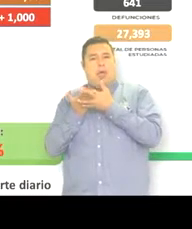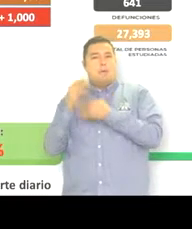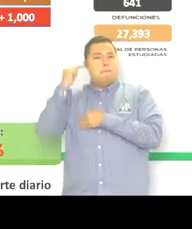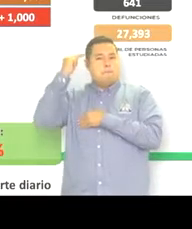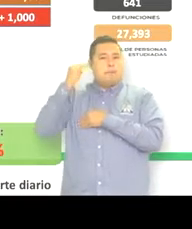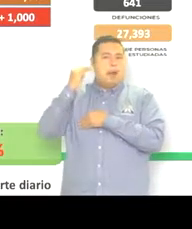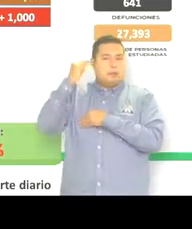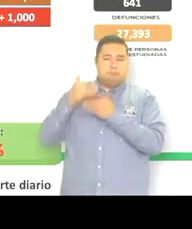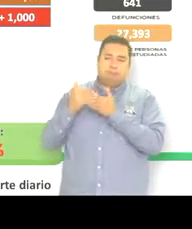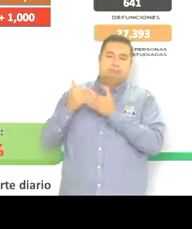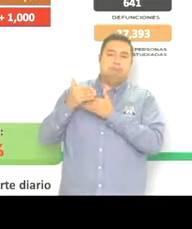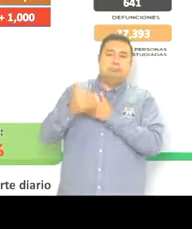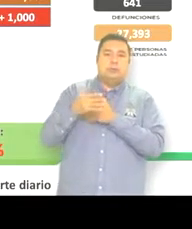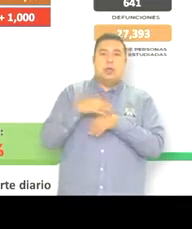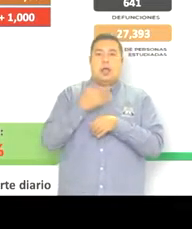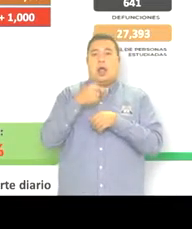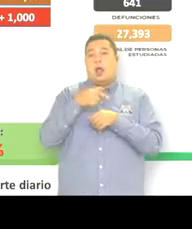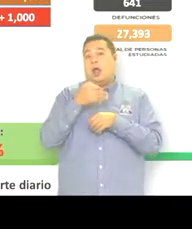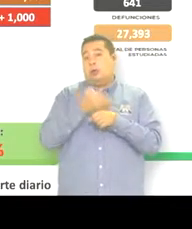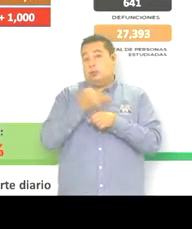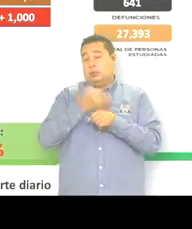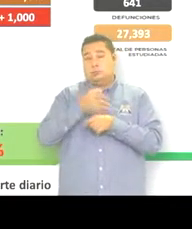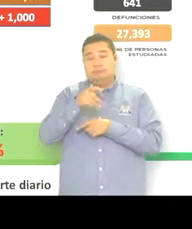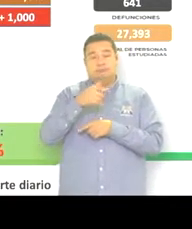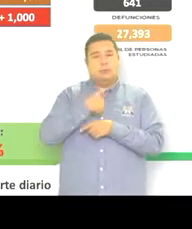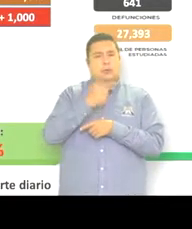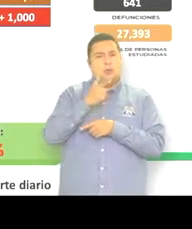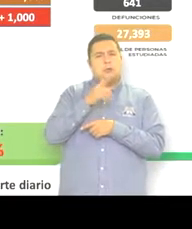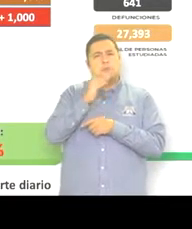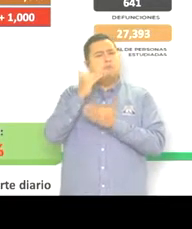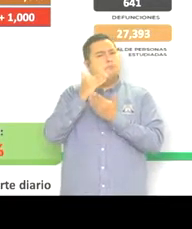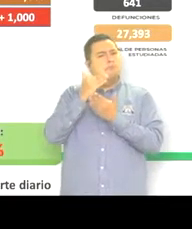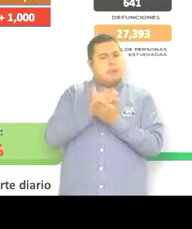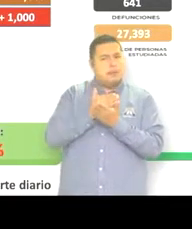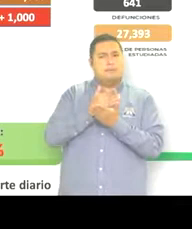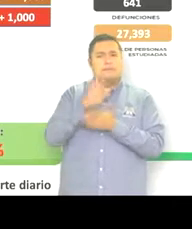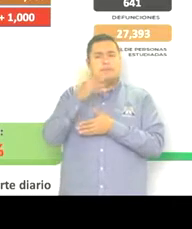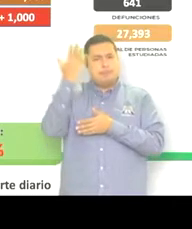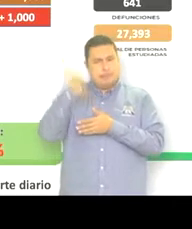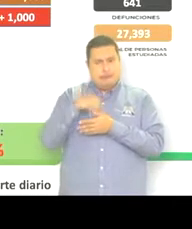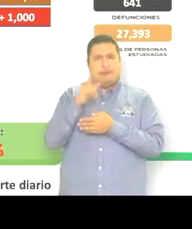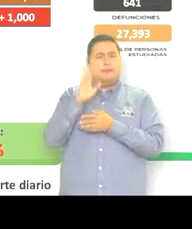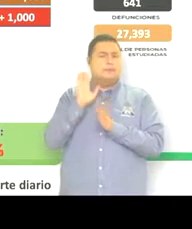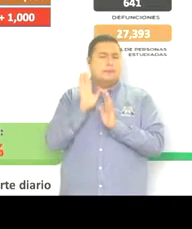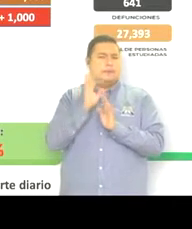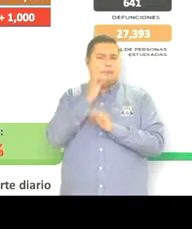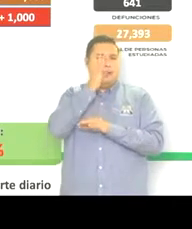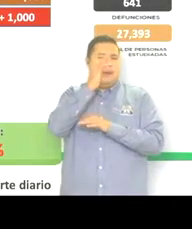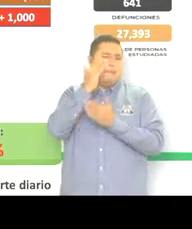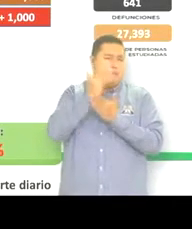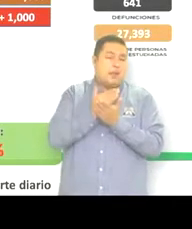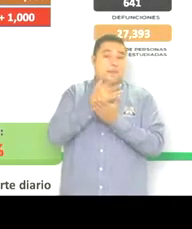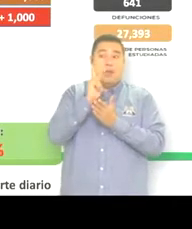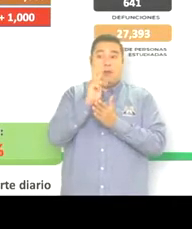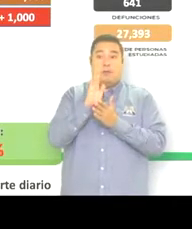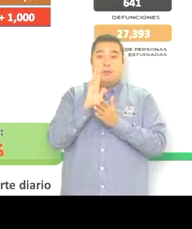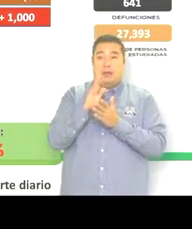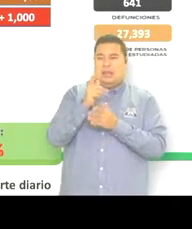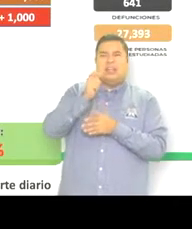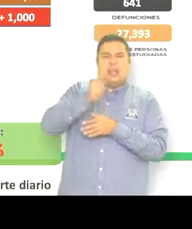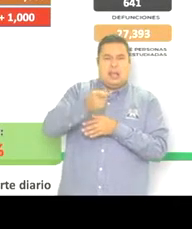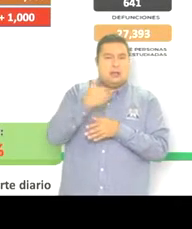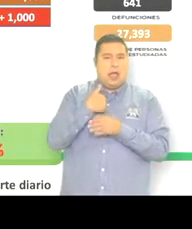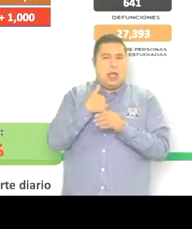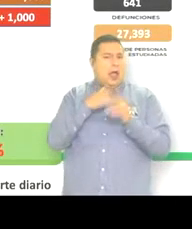marzo y de los casos nuevos en esta ocasión, ya decíamos, es un poco menor a lo que habíamos reportado anteriormente, pero no significa nada,